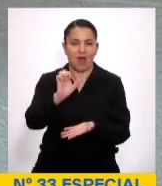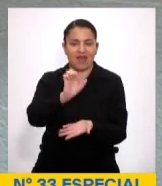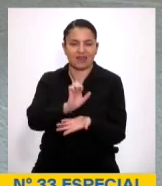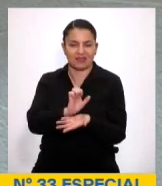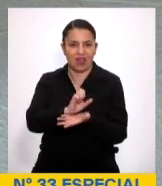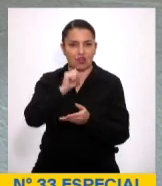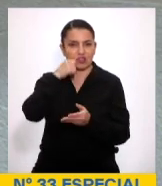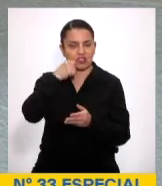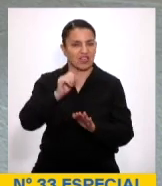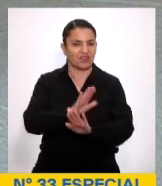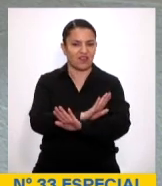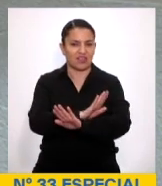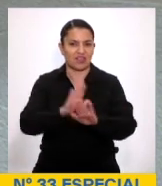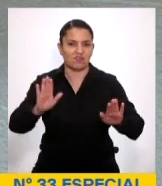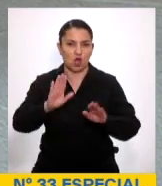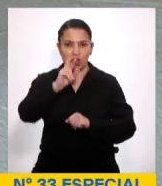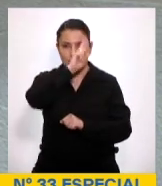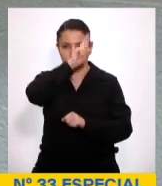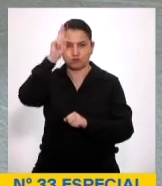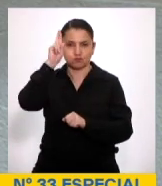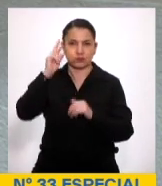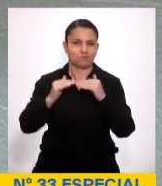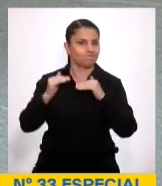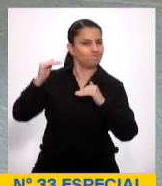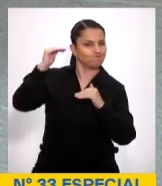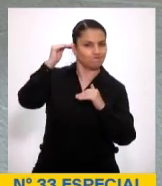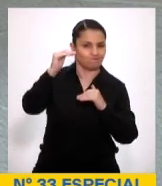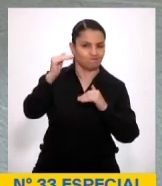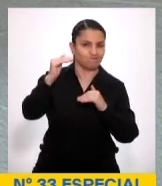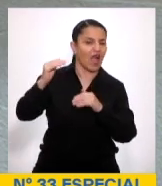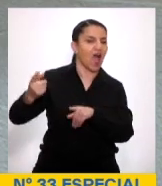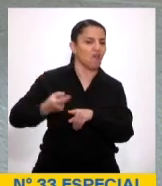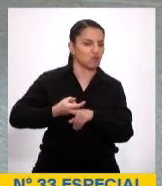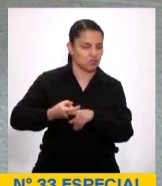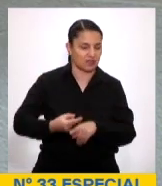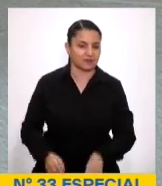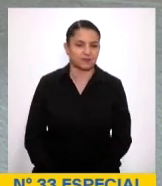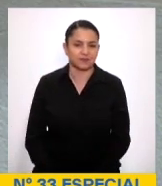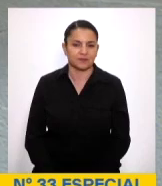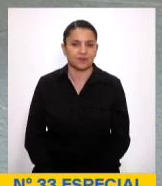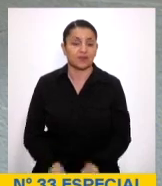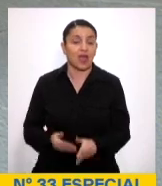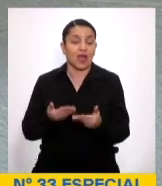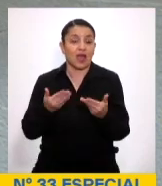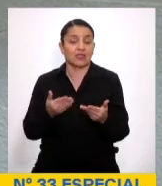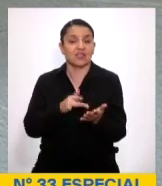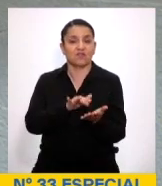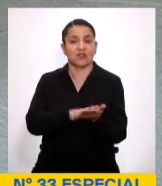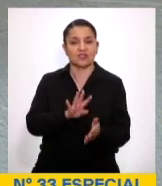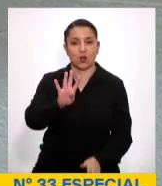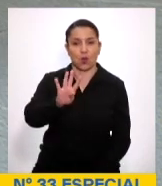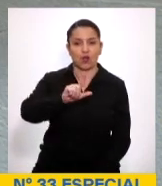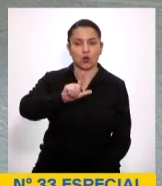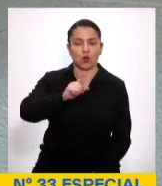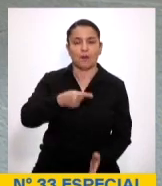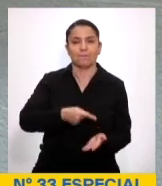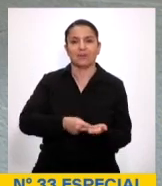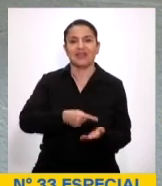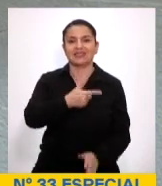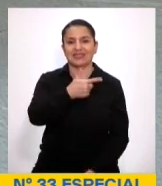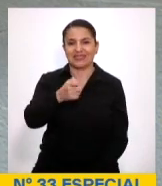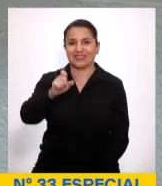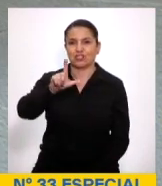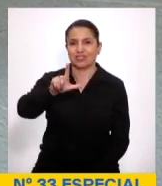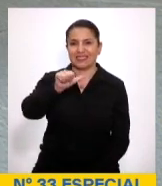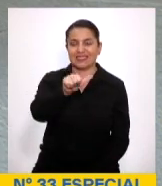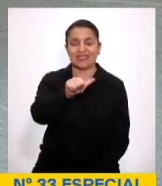término a desgastadas monarquías absolutistas y sus Cortes abusivas y es así como un 4 de julio 1776